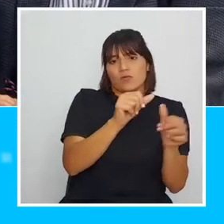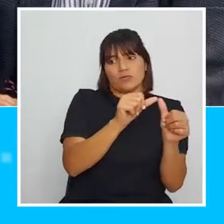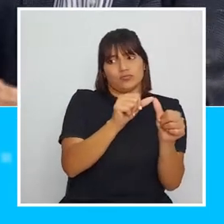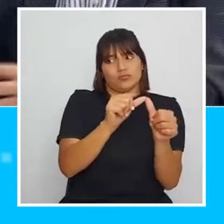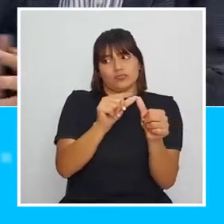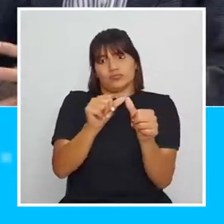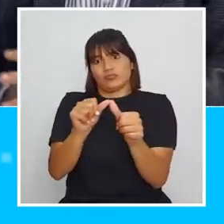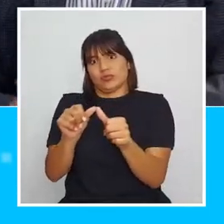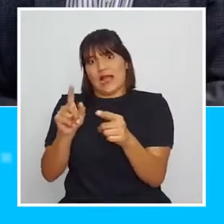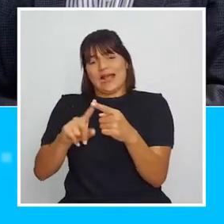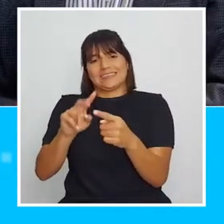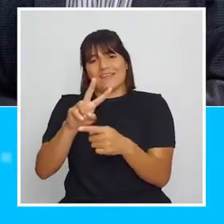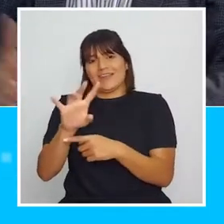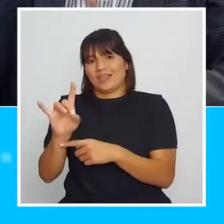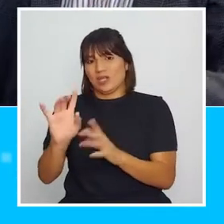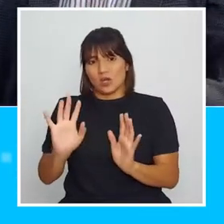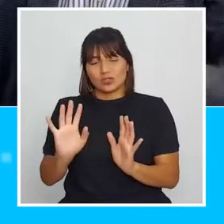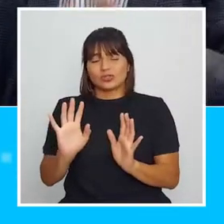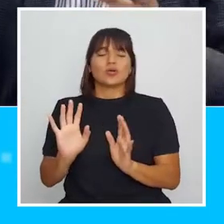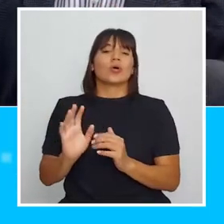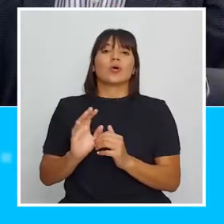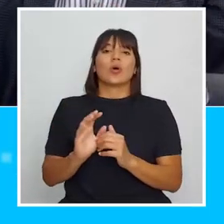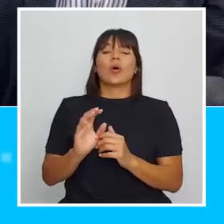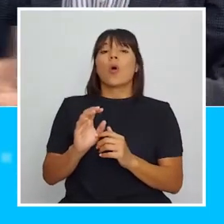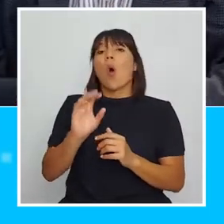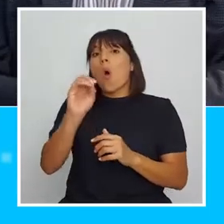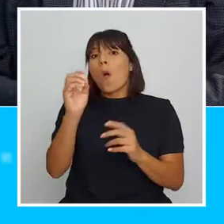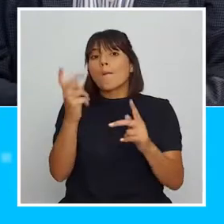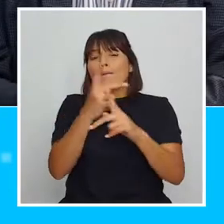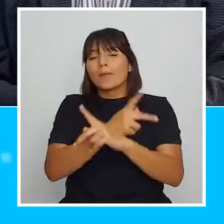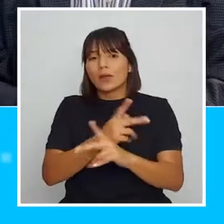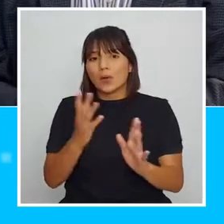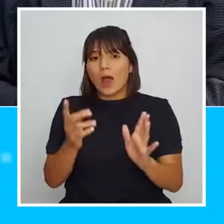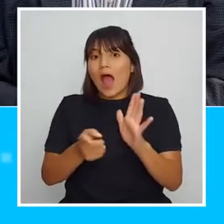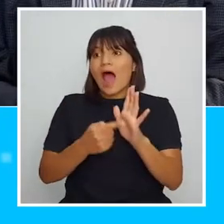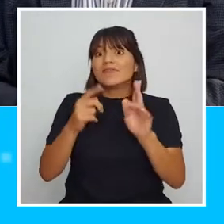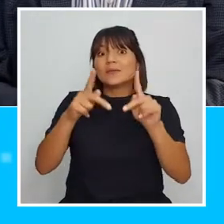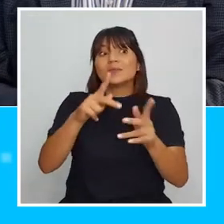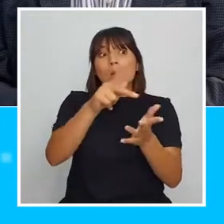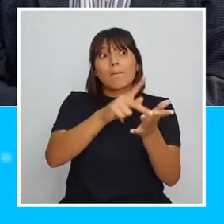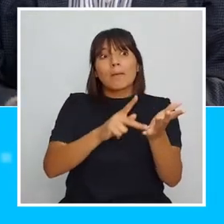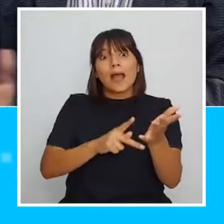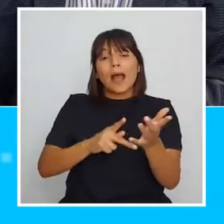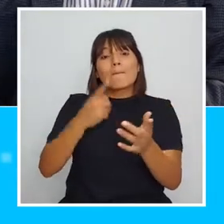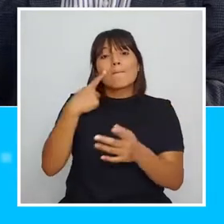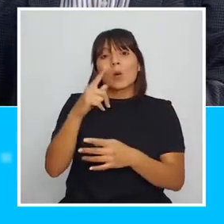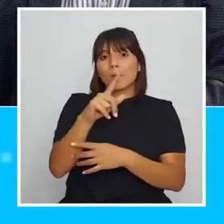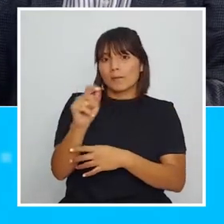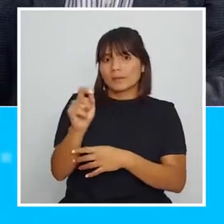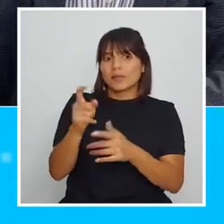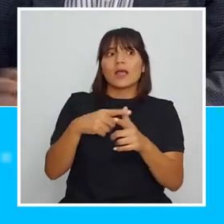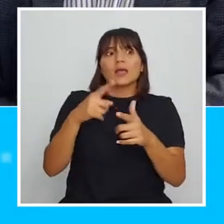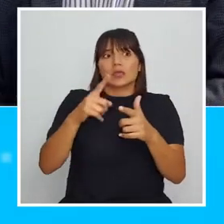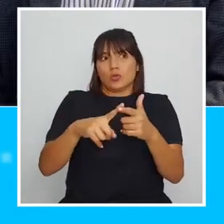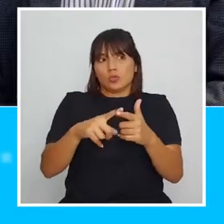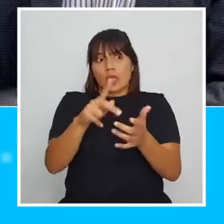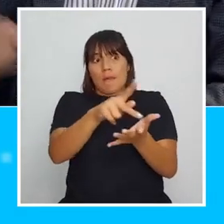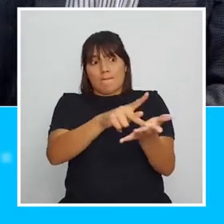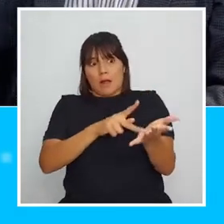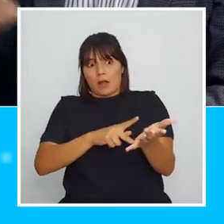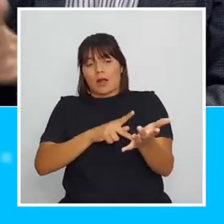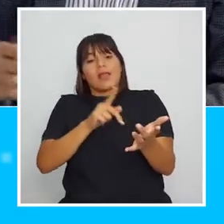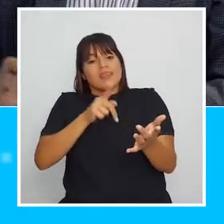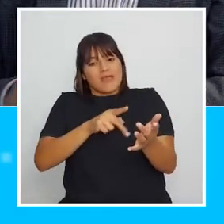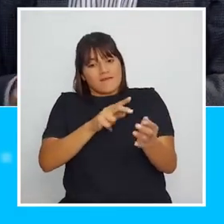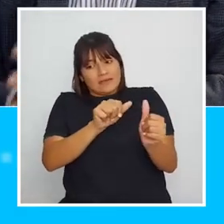me tiene que durar hasta la siguiente quincena. O peor todavía, ¿verdad? Que hay gente que le paga mensualmente. Entonces tengo que hacer rendir la plata. Bueno,